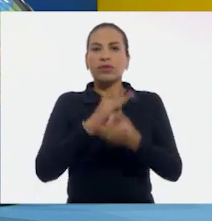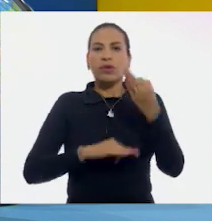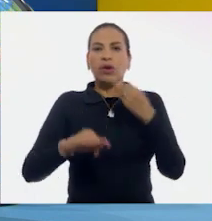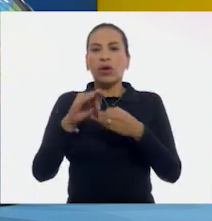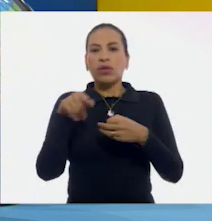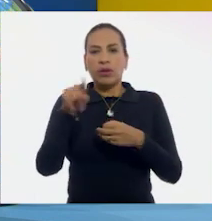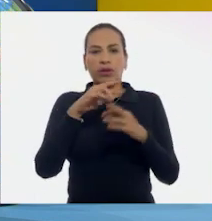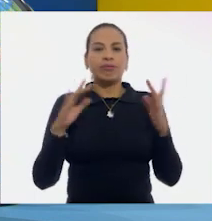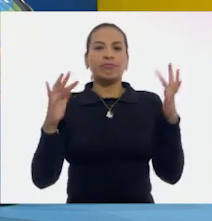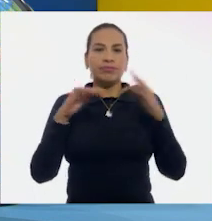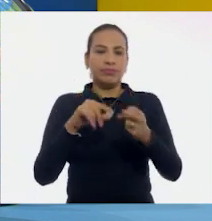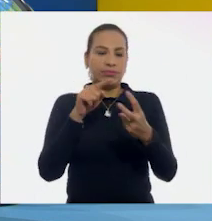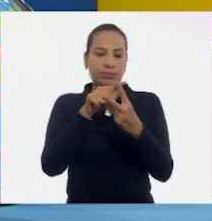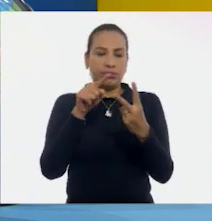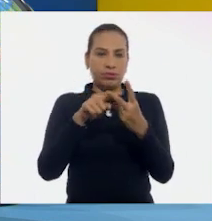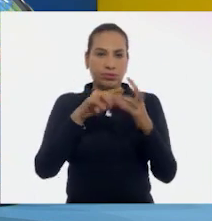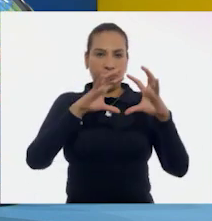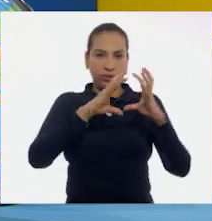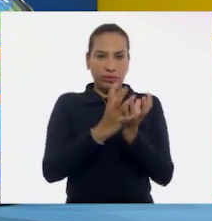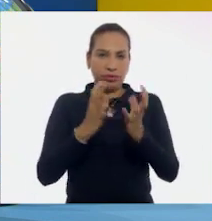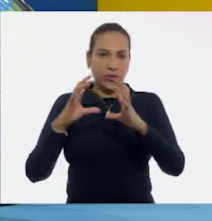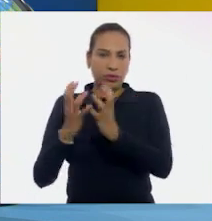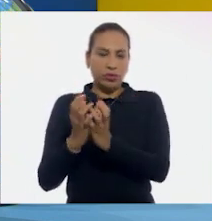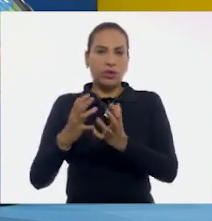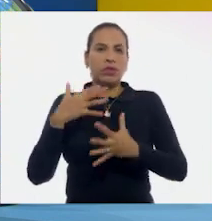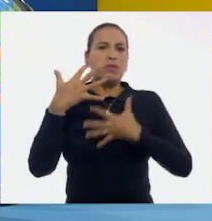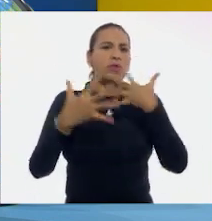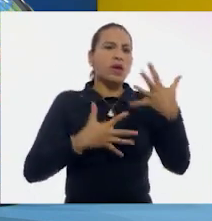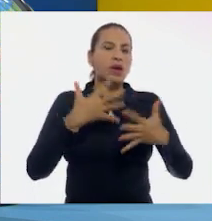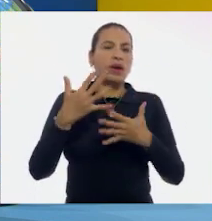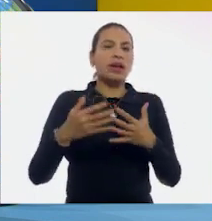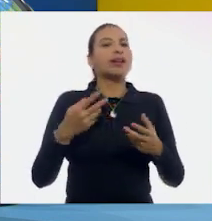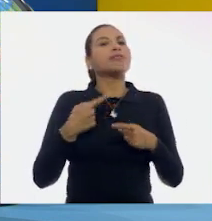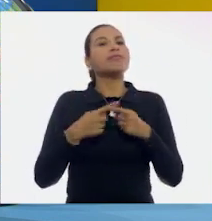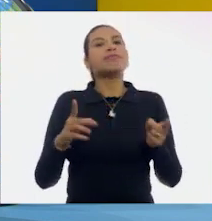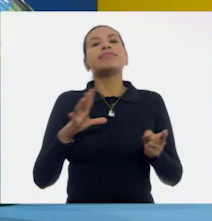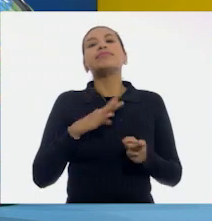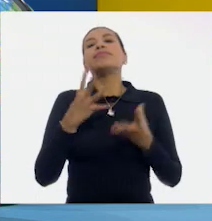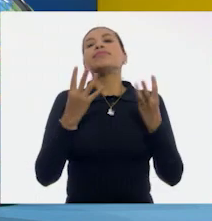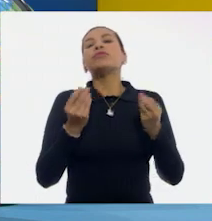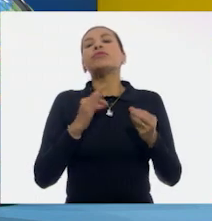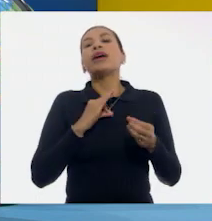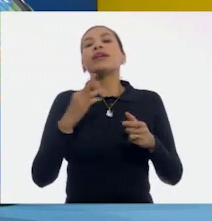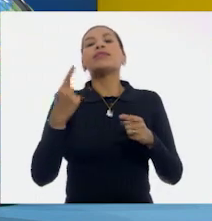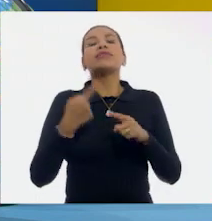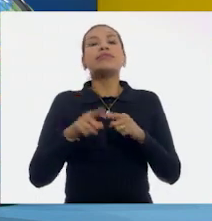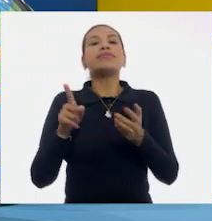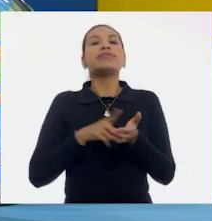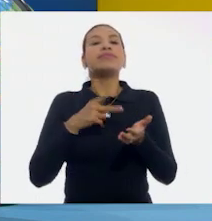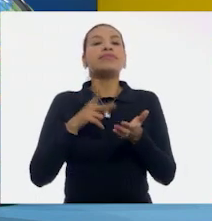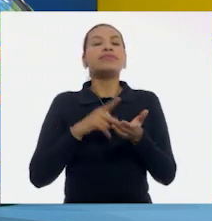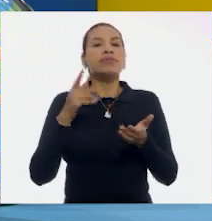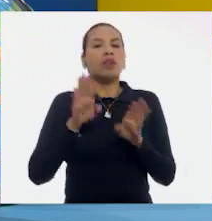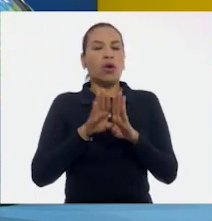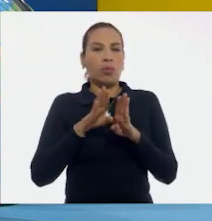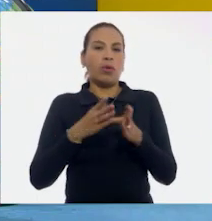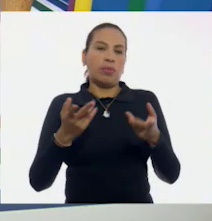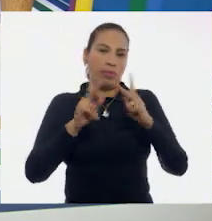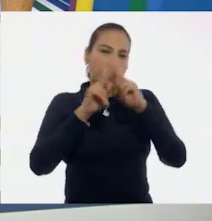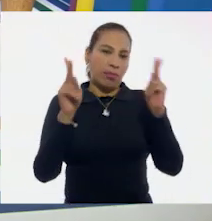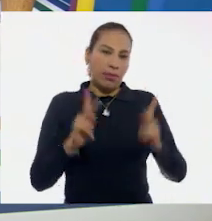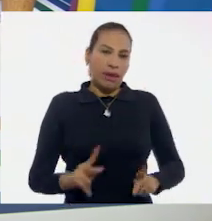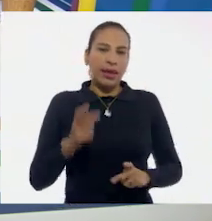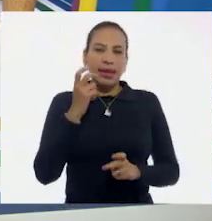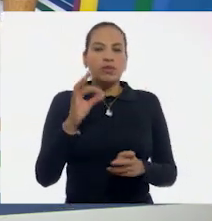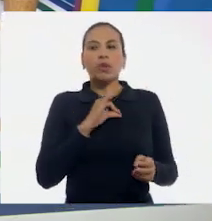el encuentro entre estos dos mundos fue violento. Al contrario, hubieron muchos encuentros pacíficos y eso es también en parte algo